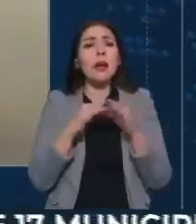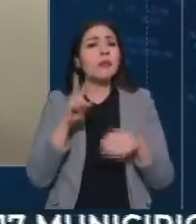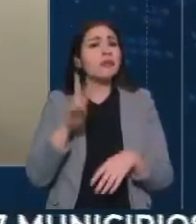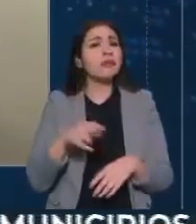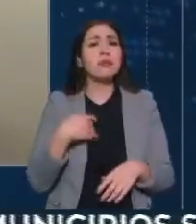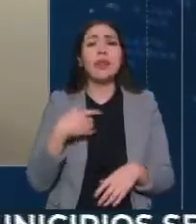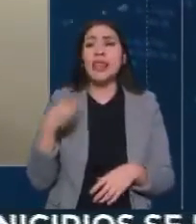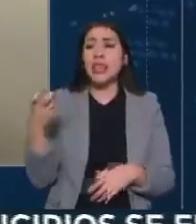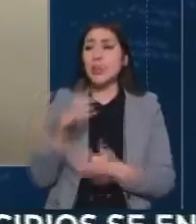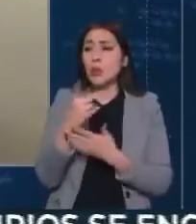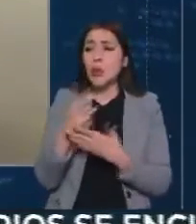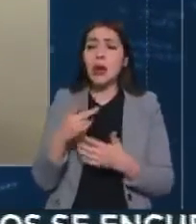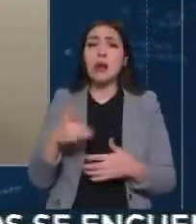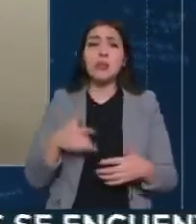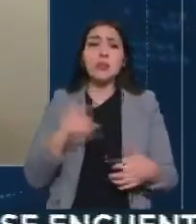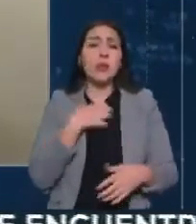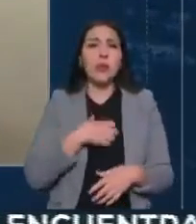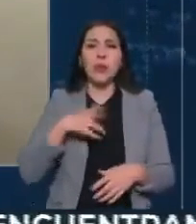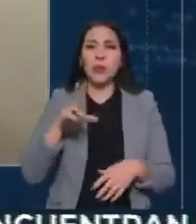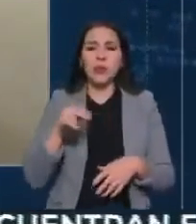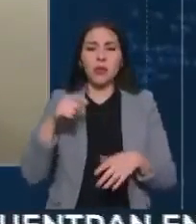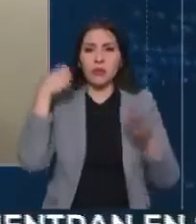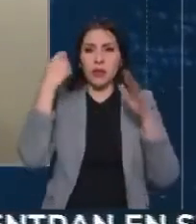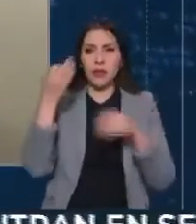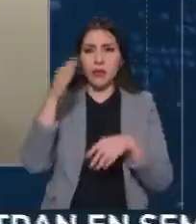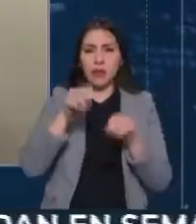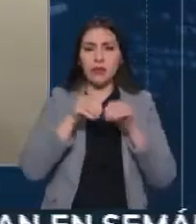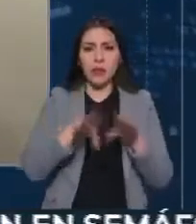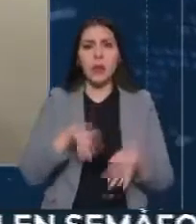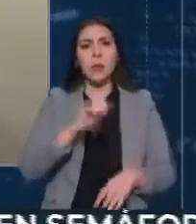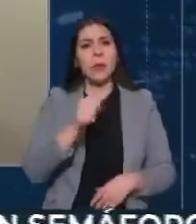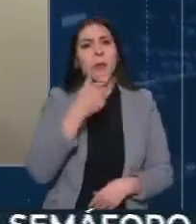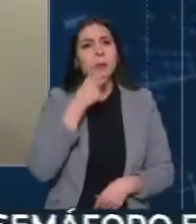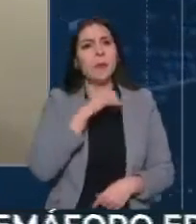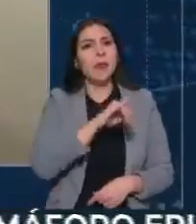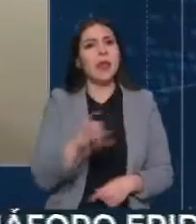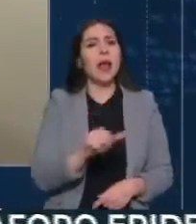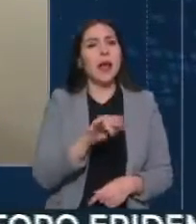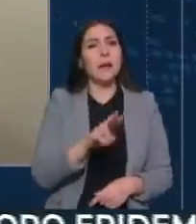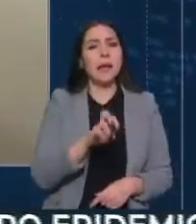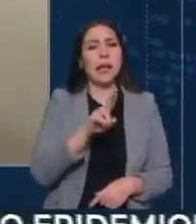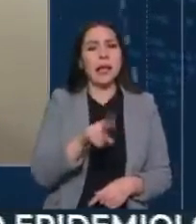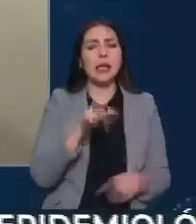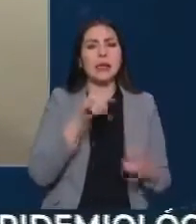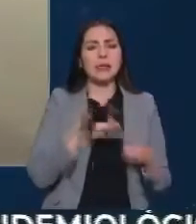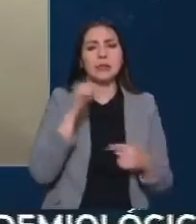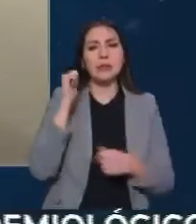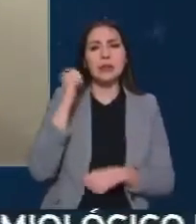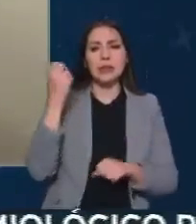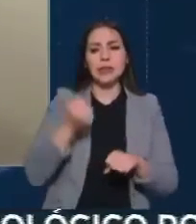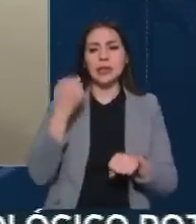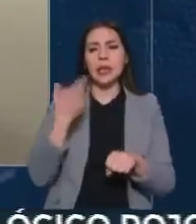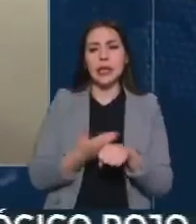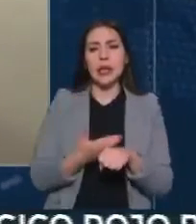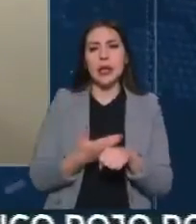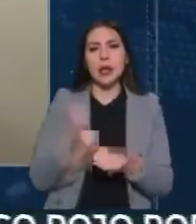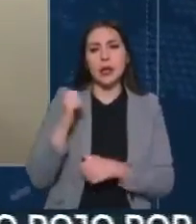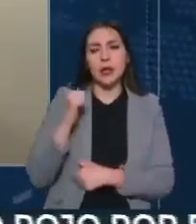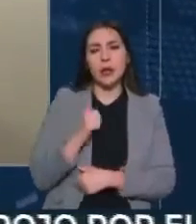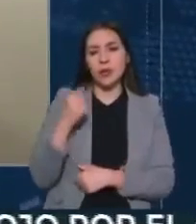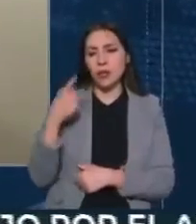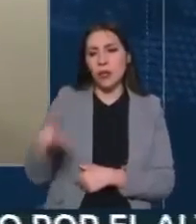falso. Javier May, el responsable del programa, que su cuenta de Twitter es Tabasco Javier, secretario de Bienestar del Gobierno de México,